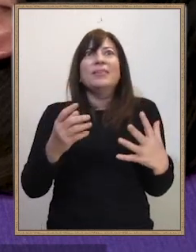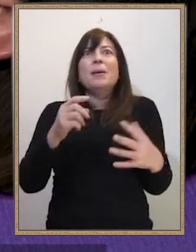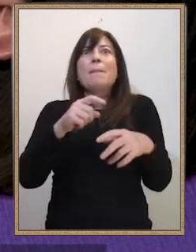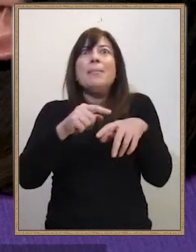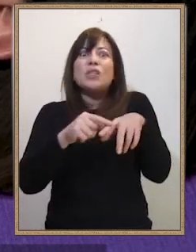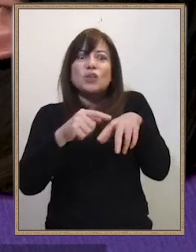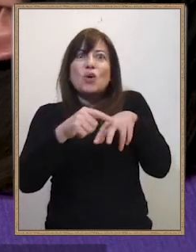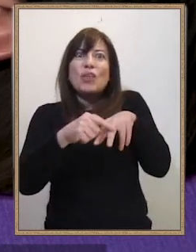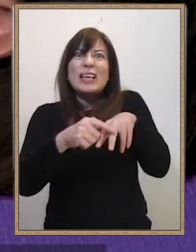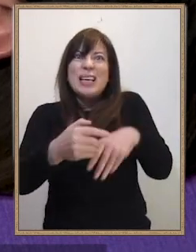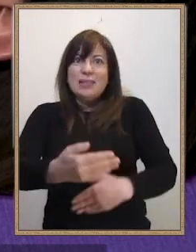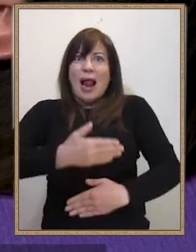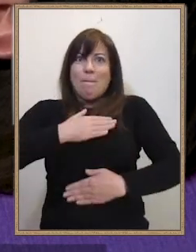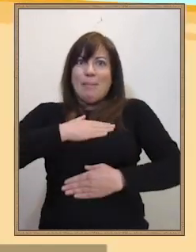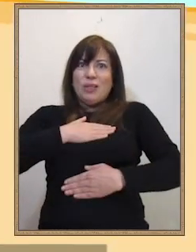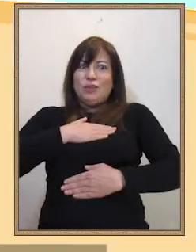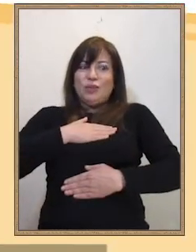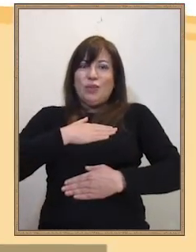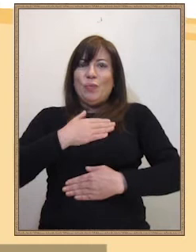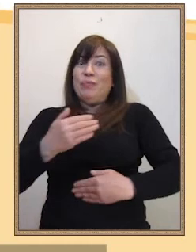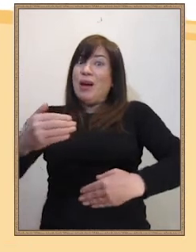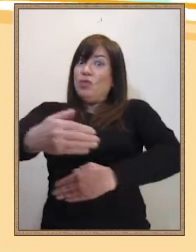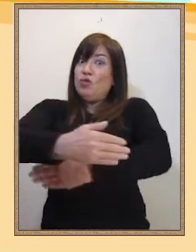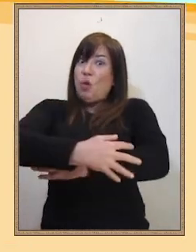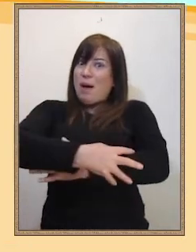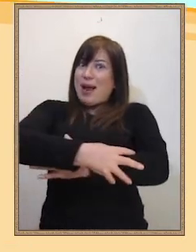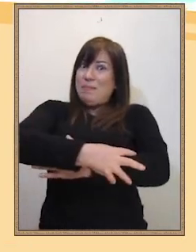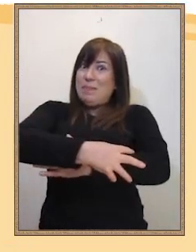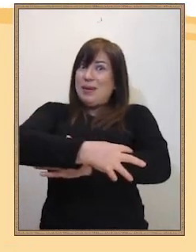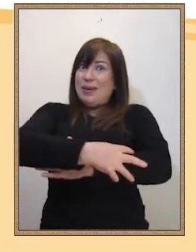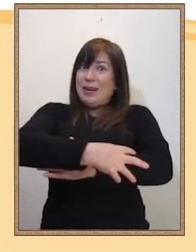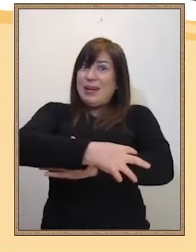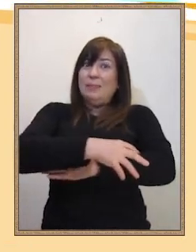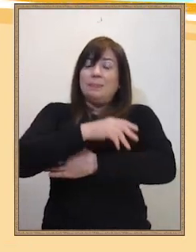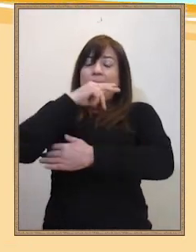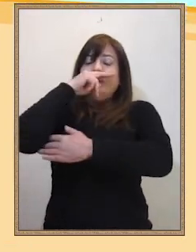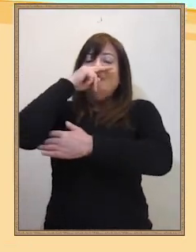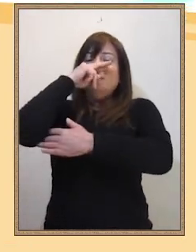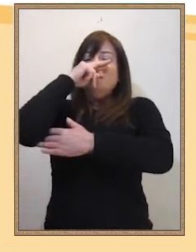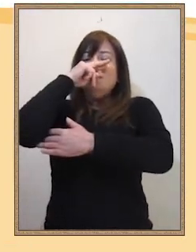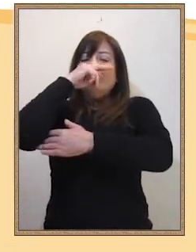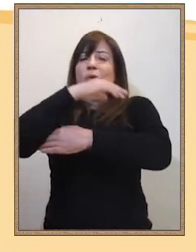llevar mis rodillas al pecho. Voy a tomar mis piernas, voy a inhalar